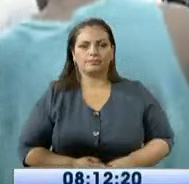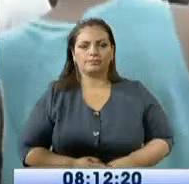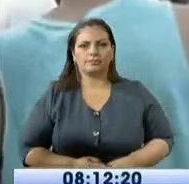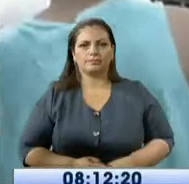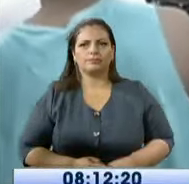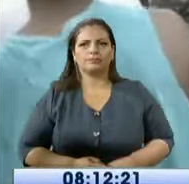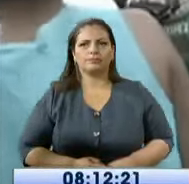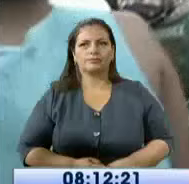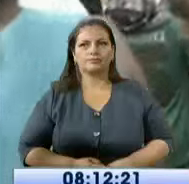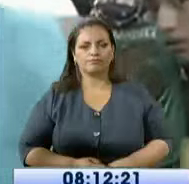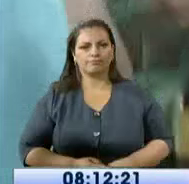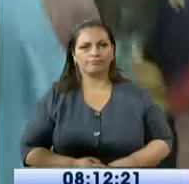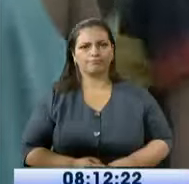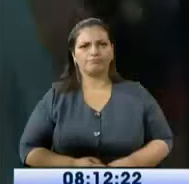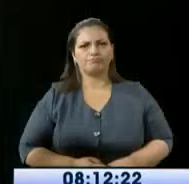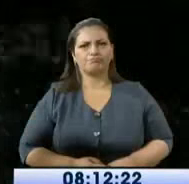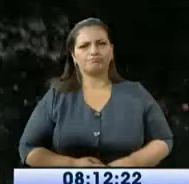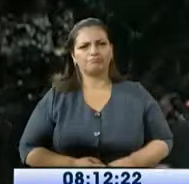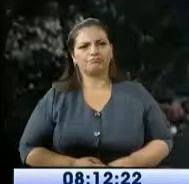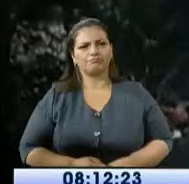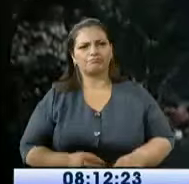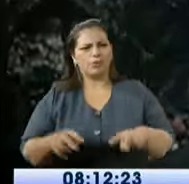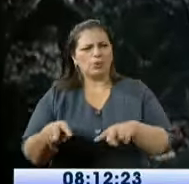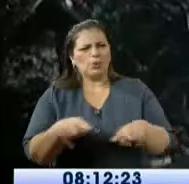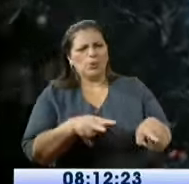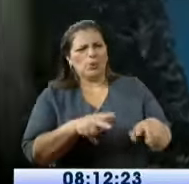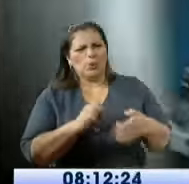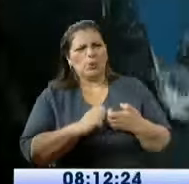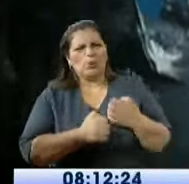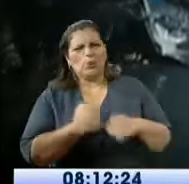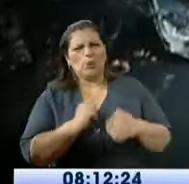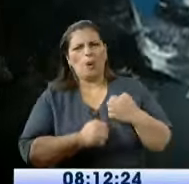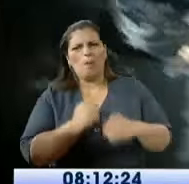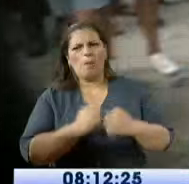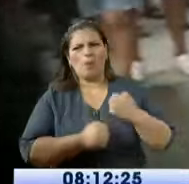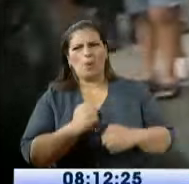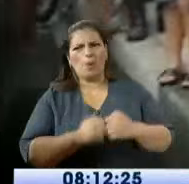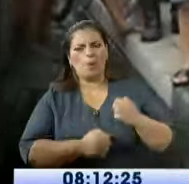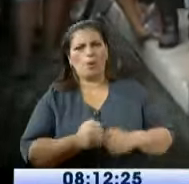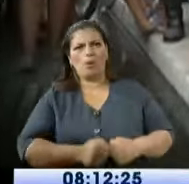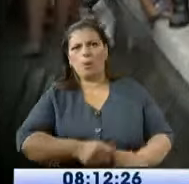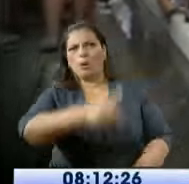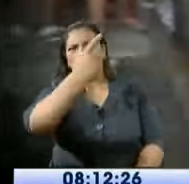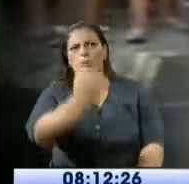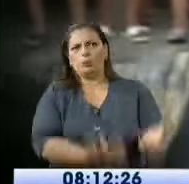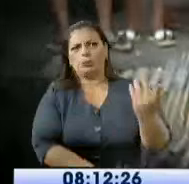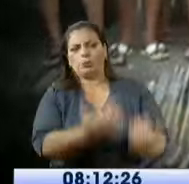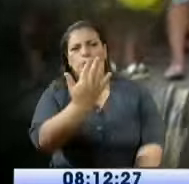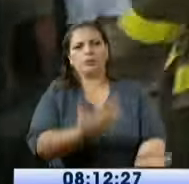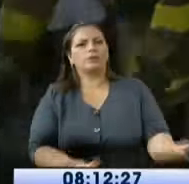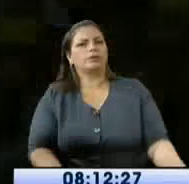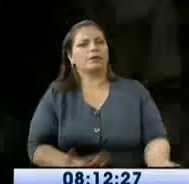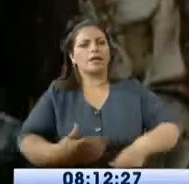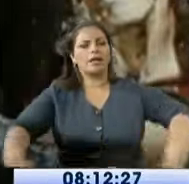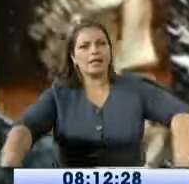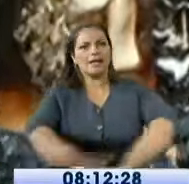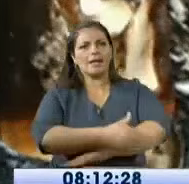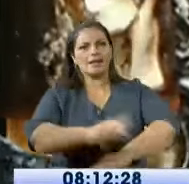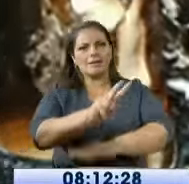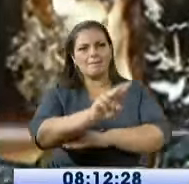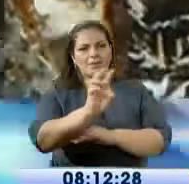Y de pronto la situación se volvió tensa debido a que las llamas eran visualizadas por los habitantes de las calles 26 y O'Connor en